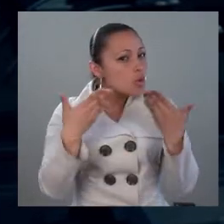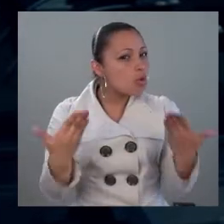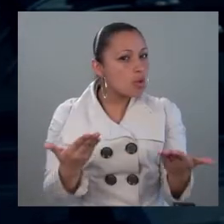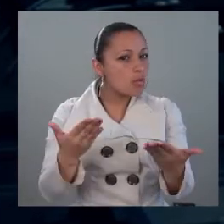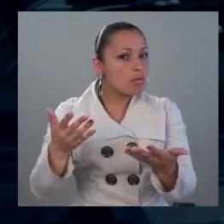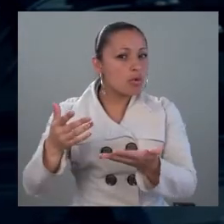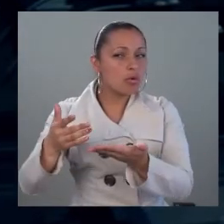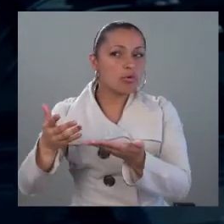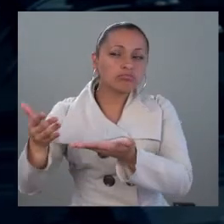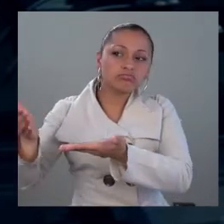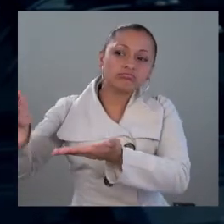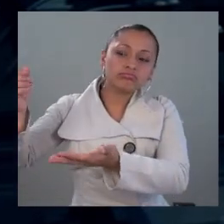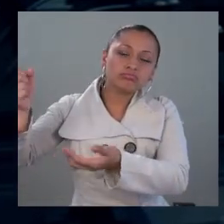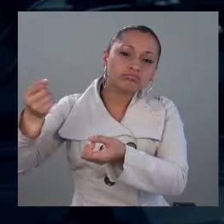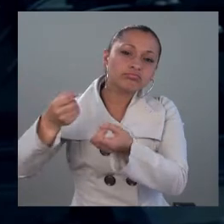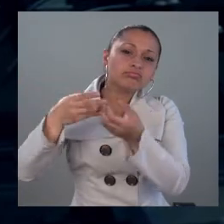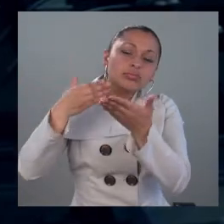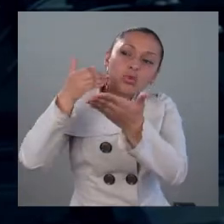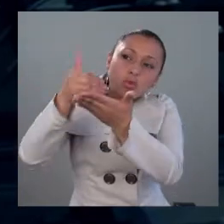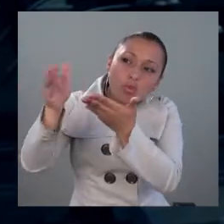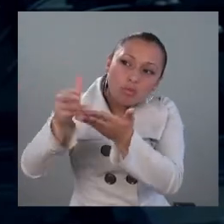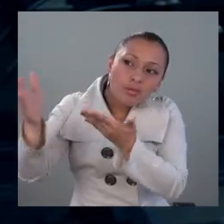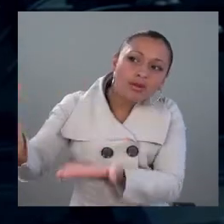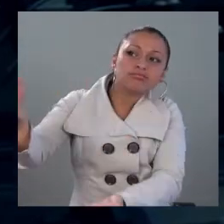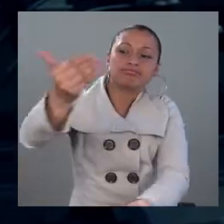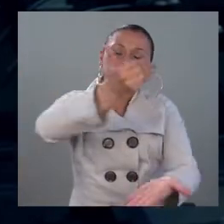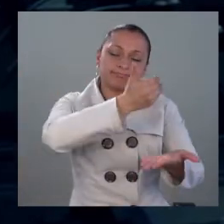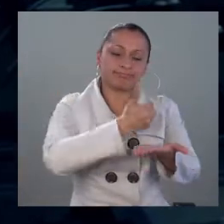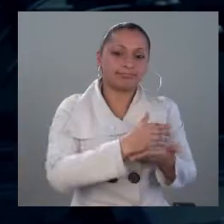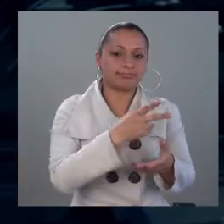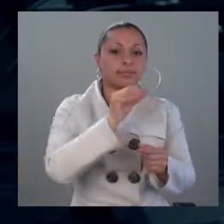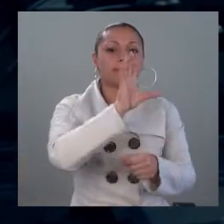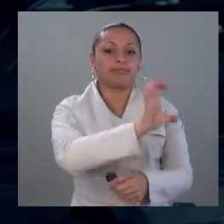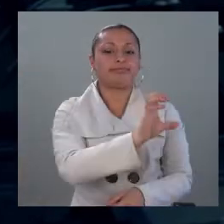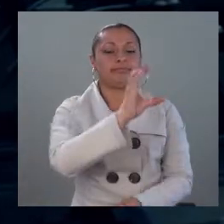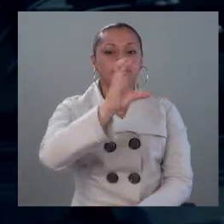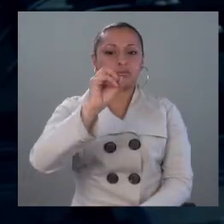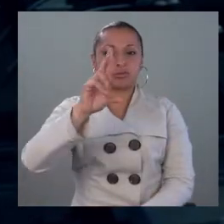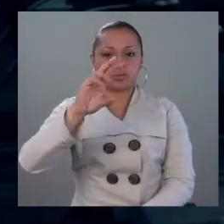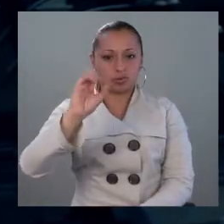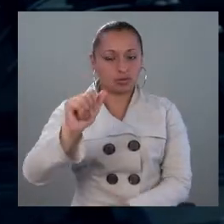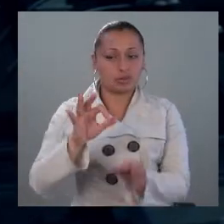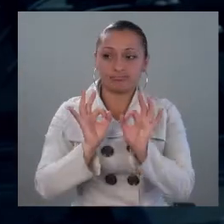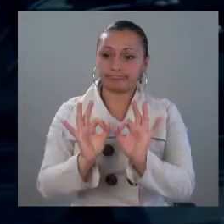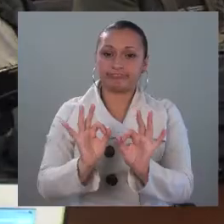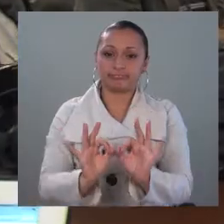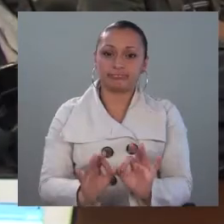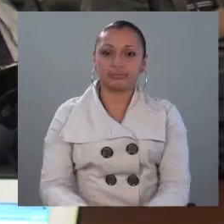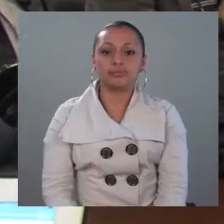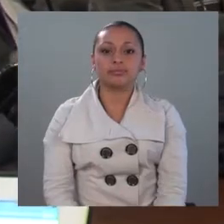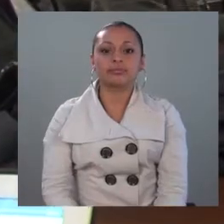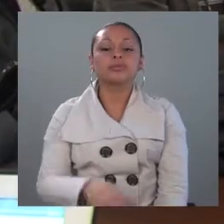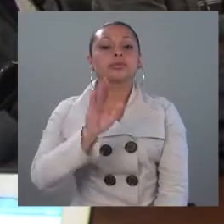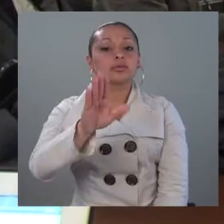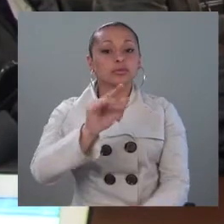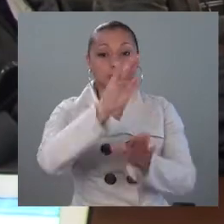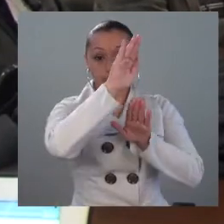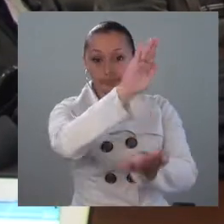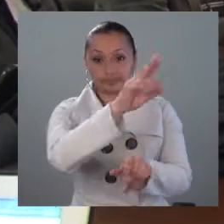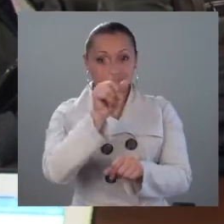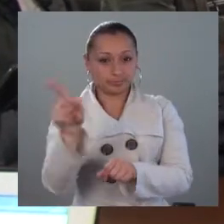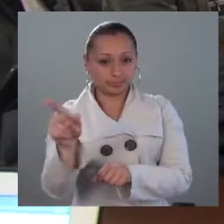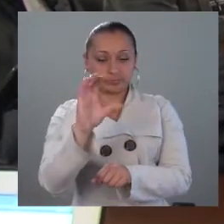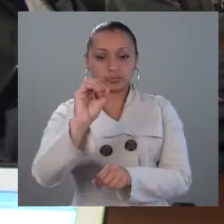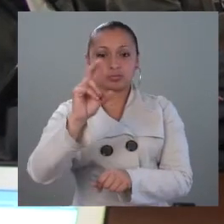buscar y una manera de importar este producto excelente. Aunque el